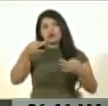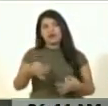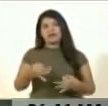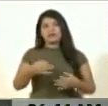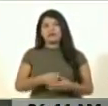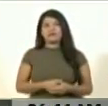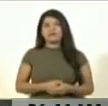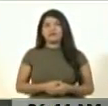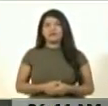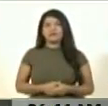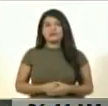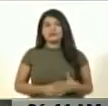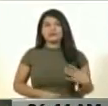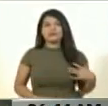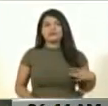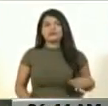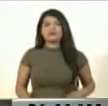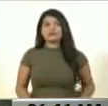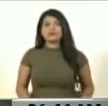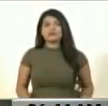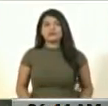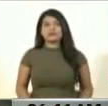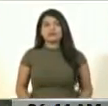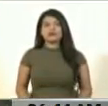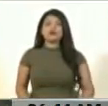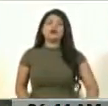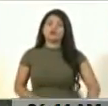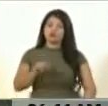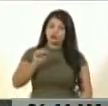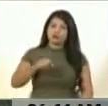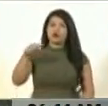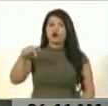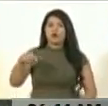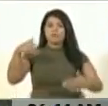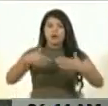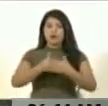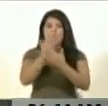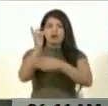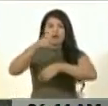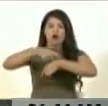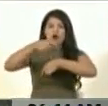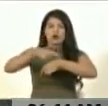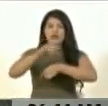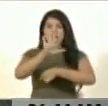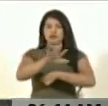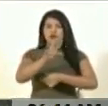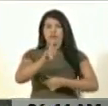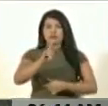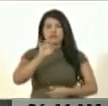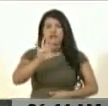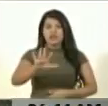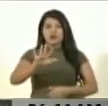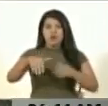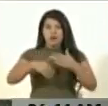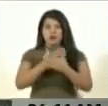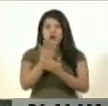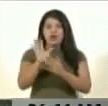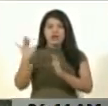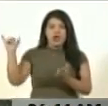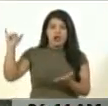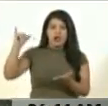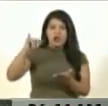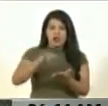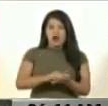Ciudadana. Sí, en el día de hoy, en la madrugada de hoy, a las 5:25 de la mañana, aterrizó el